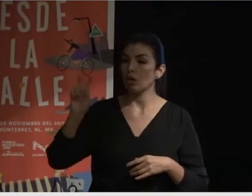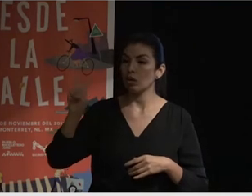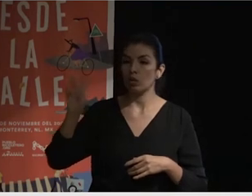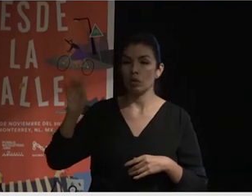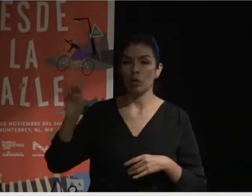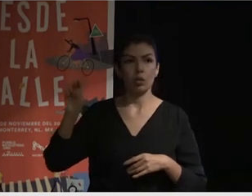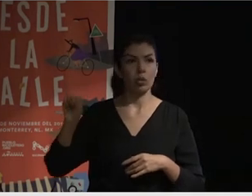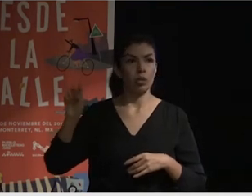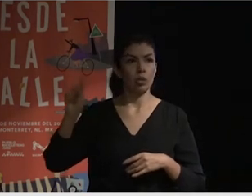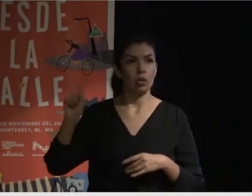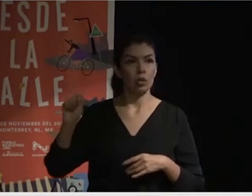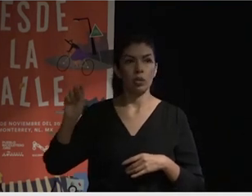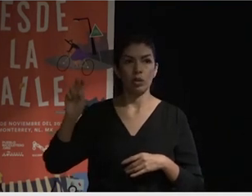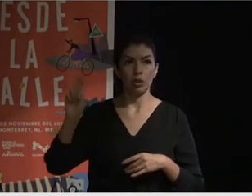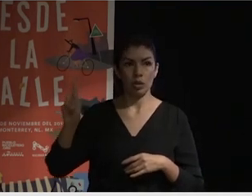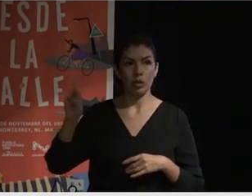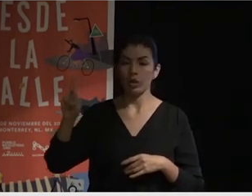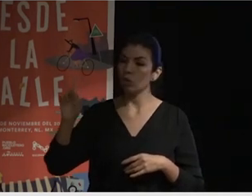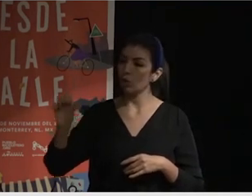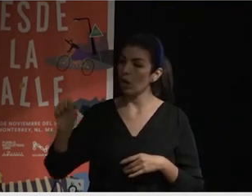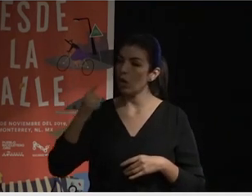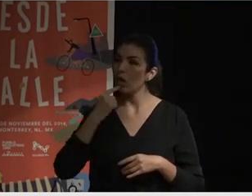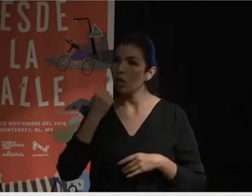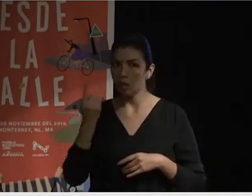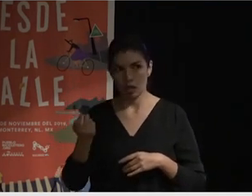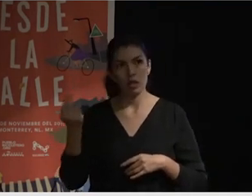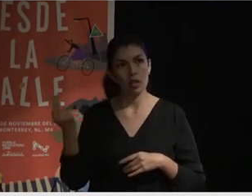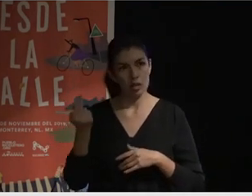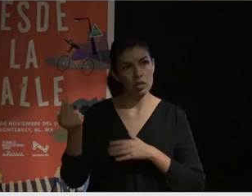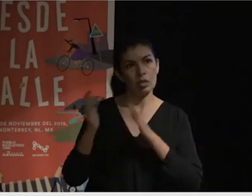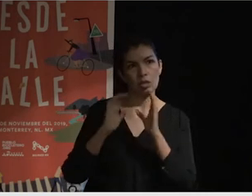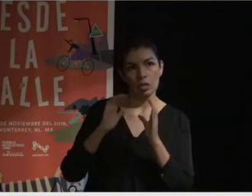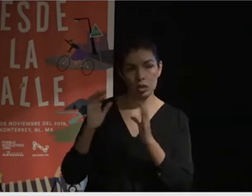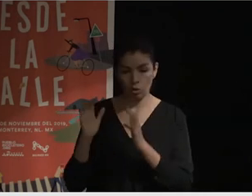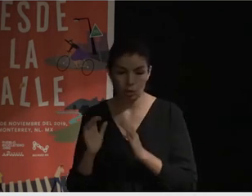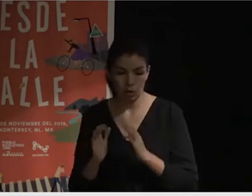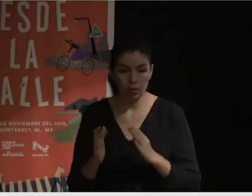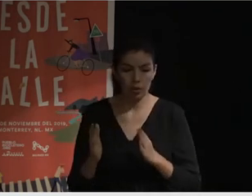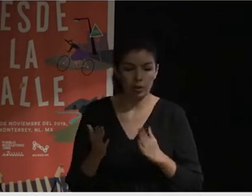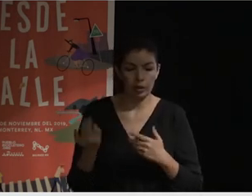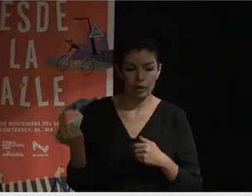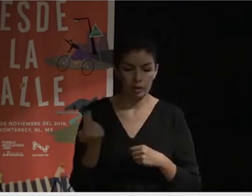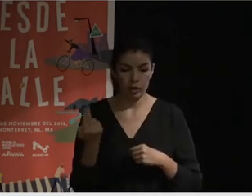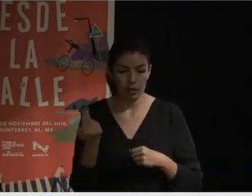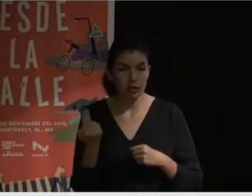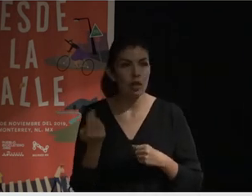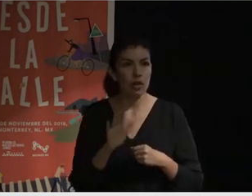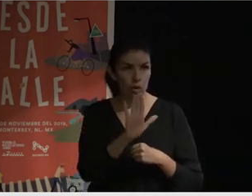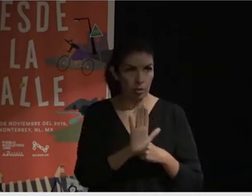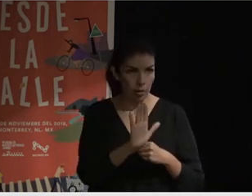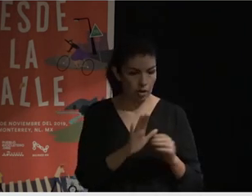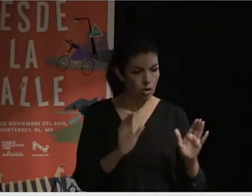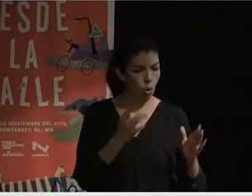del biciclecidio, ¿no? O sea, creo que tenemos que buscar procesos de descolonización y